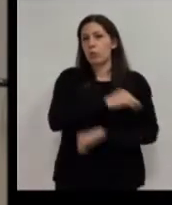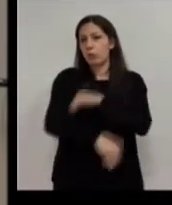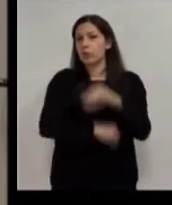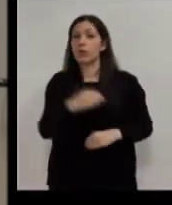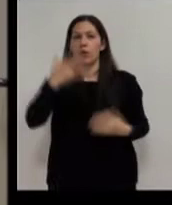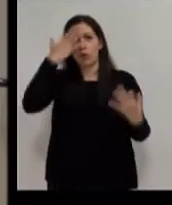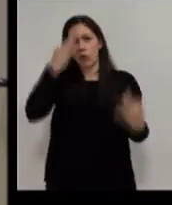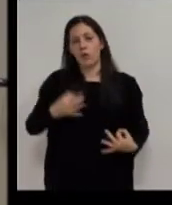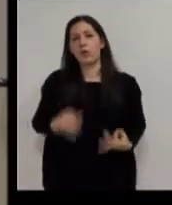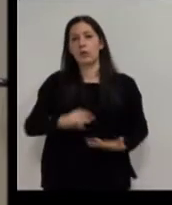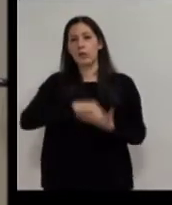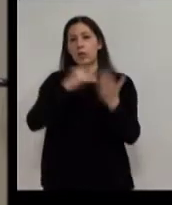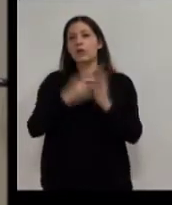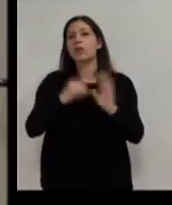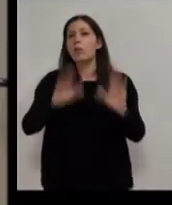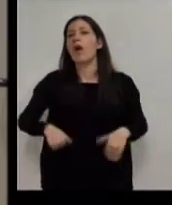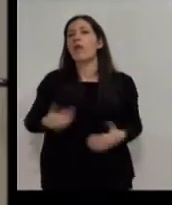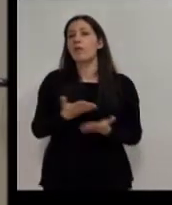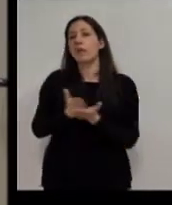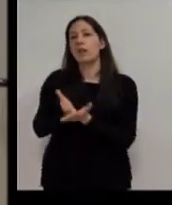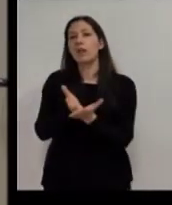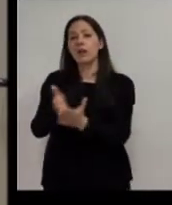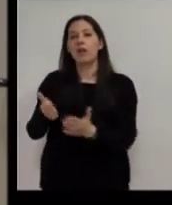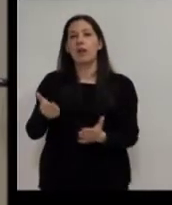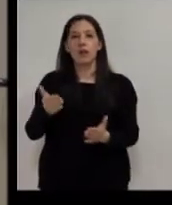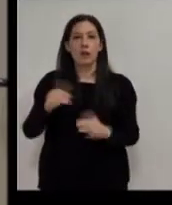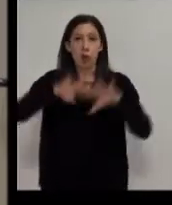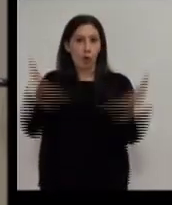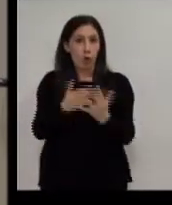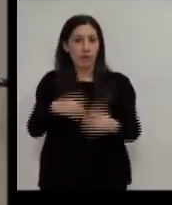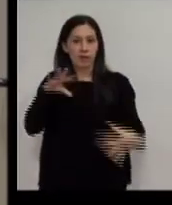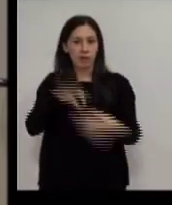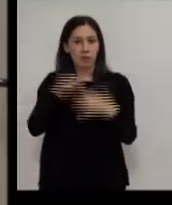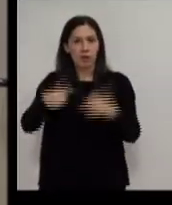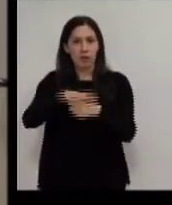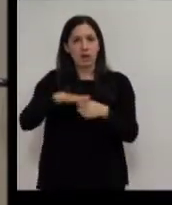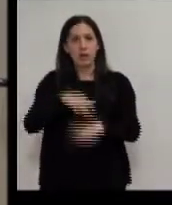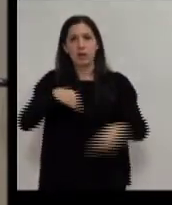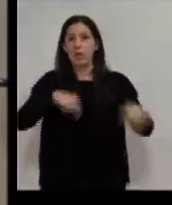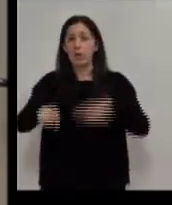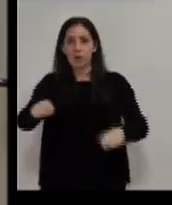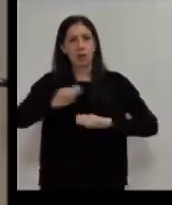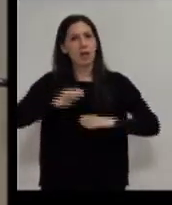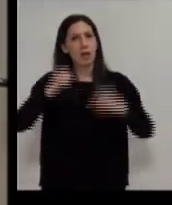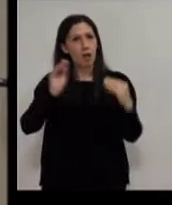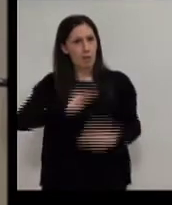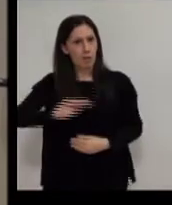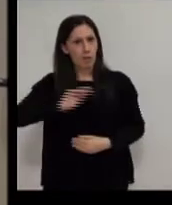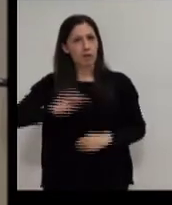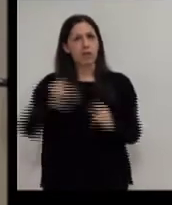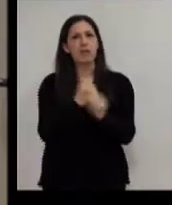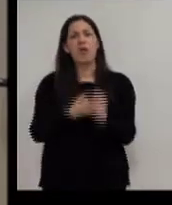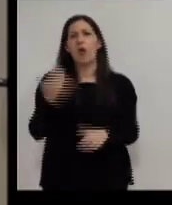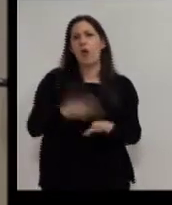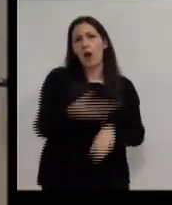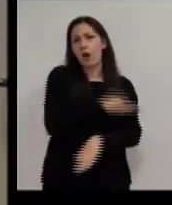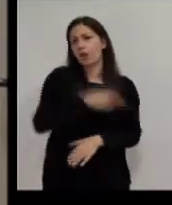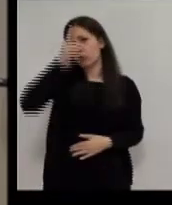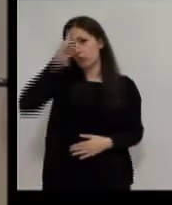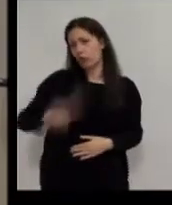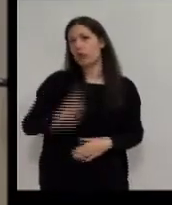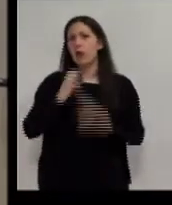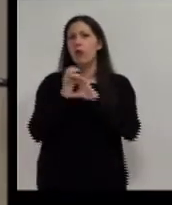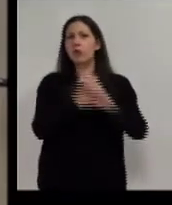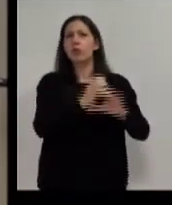deben utilizar con mayor profusión, pues evidentemente los sistemas de posicionamiento global en el transporte nos han dado un juego bárbaro, porque cuando no sabíamos dónde